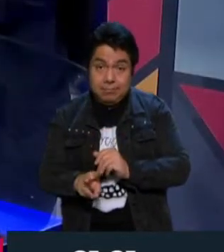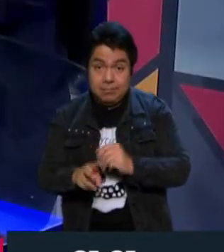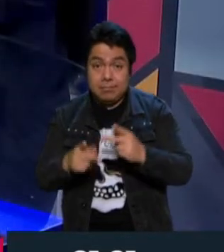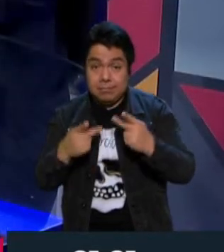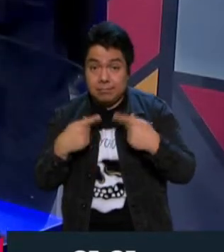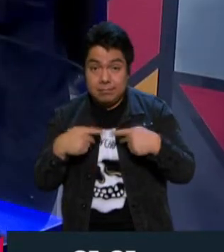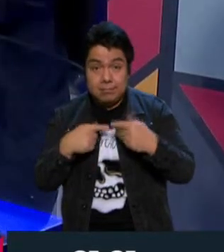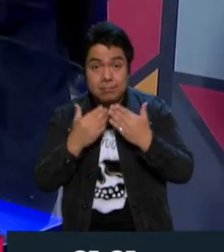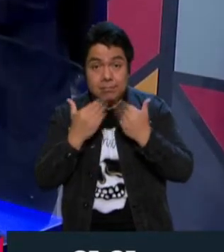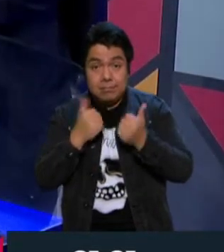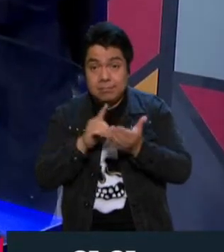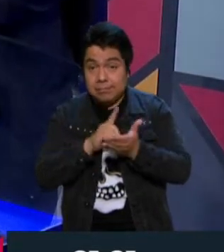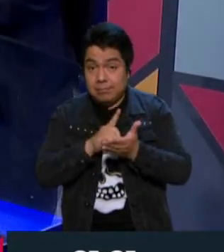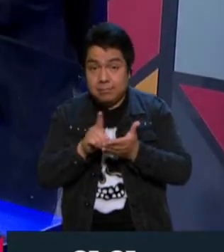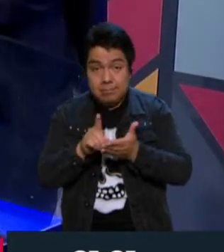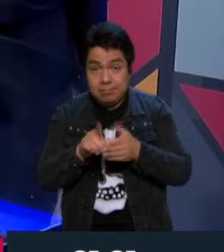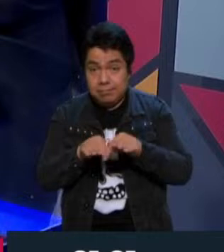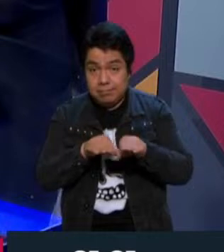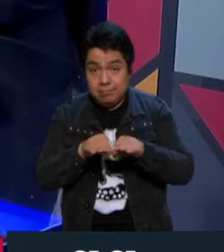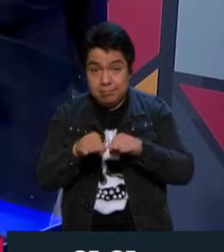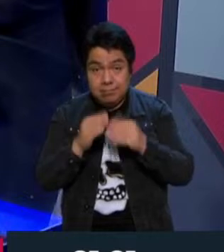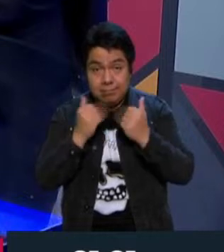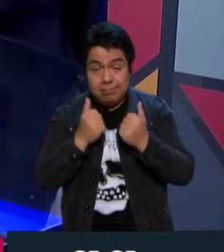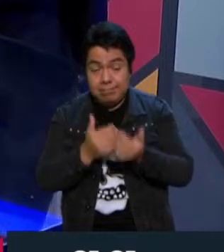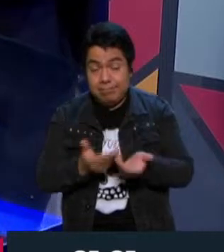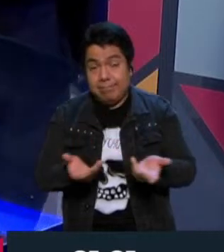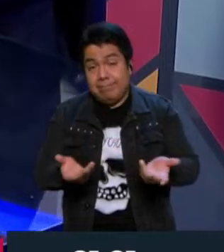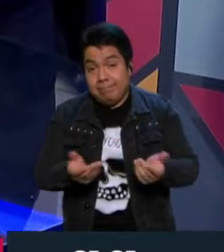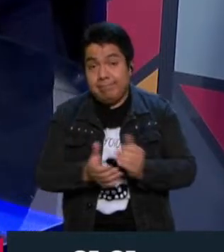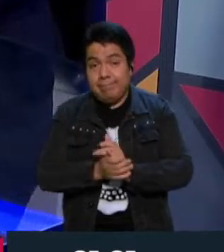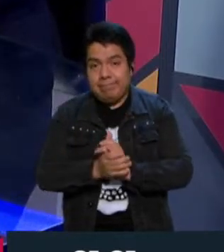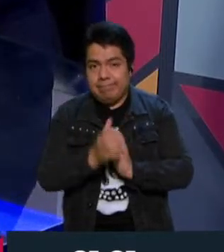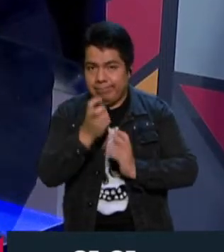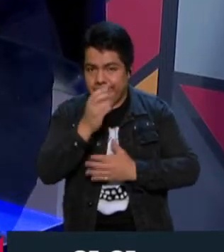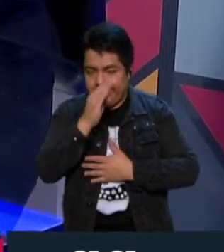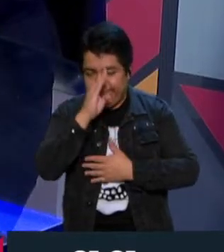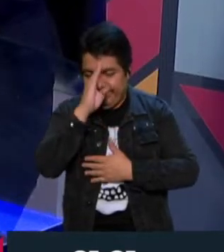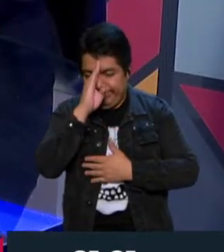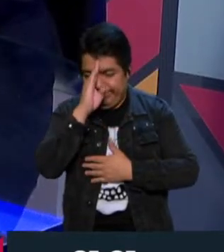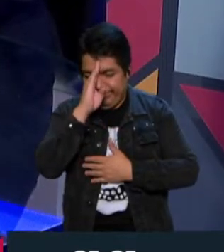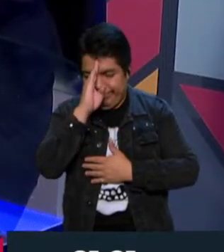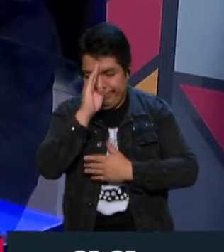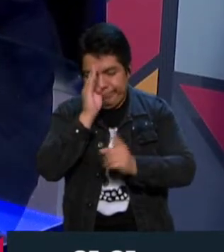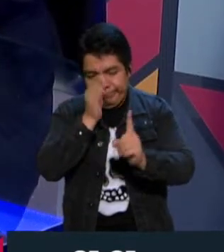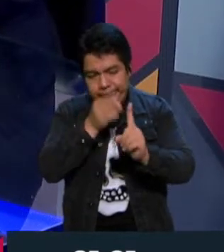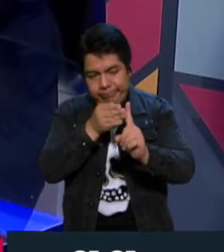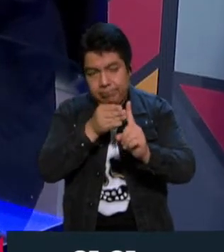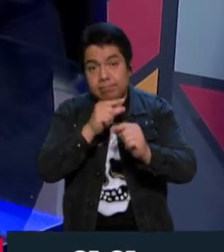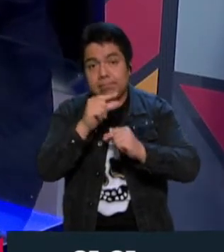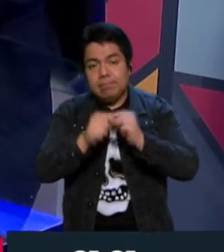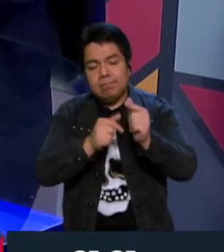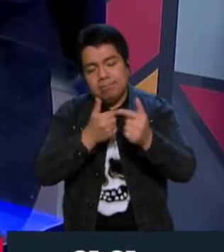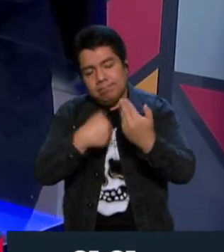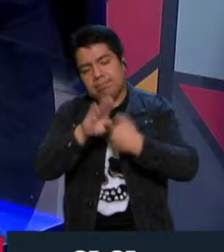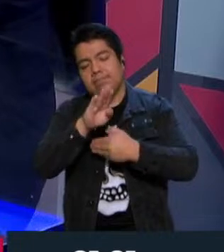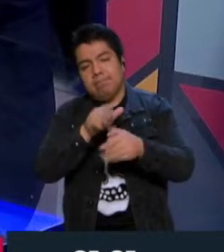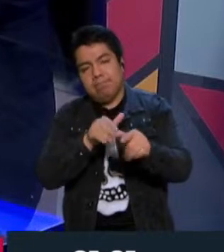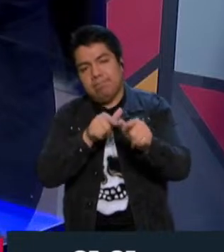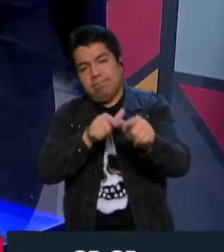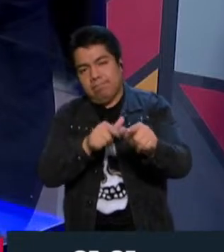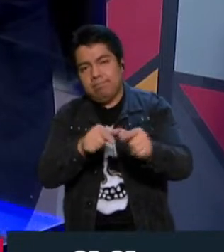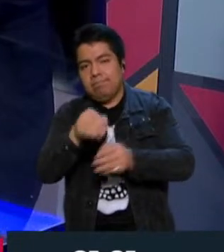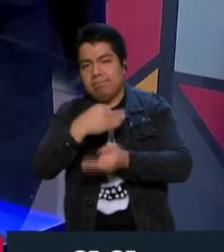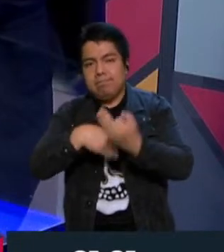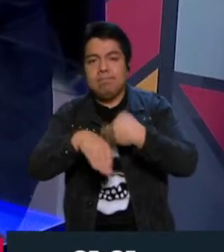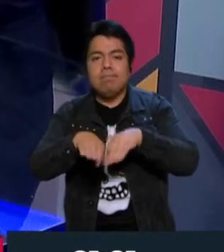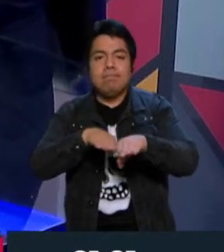tuvo derechos laborales, ¿no? Entonces tenemos que pensarle desde ahí y seguirle avanzando. ¿Y cómo apoyar a las y los